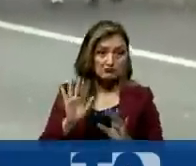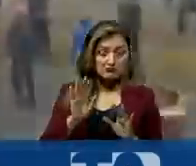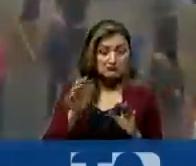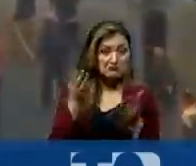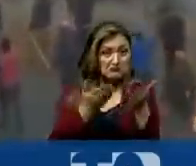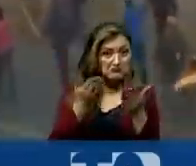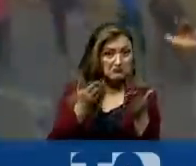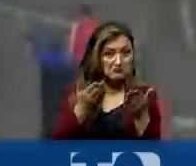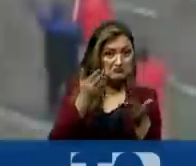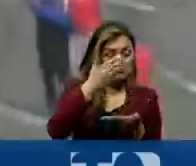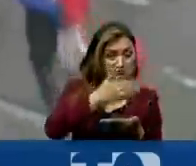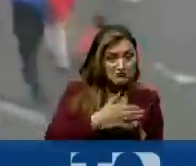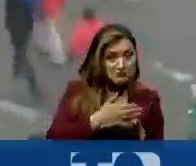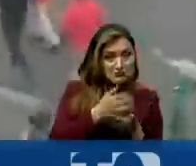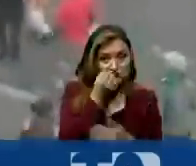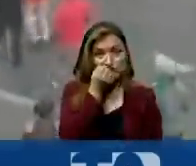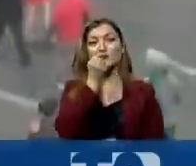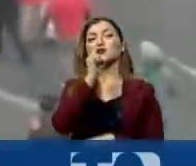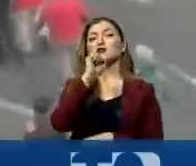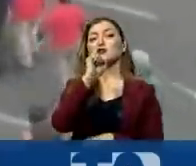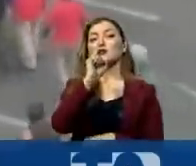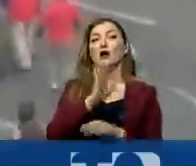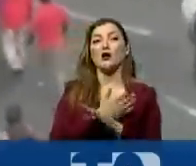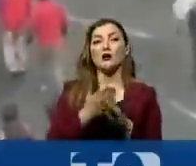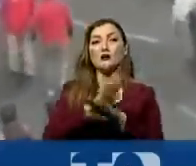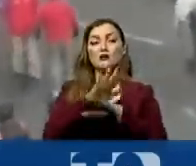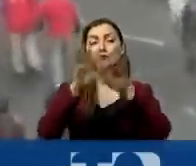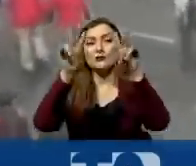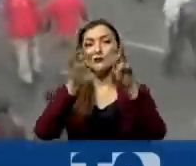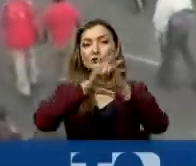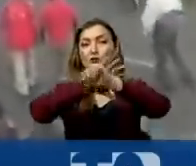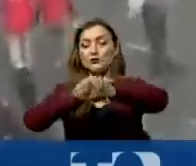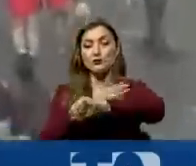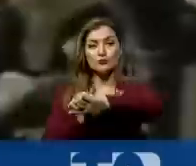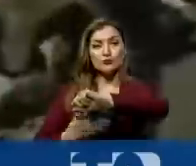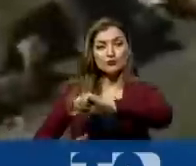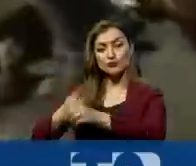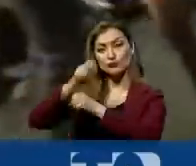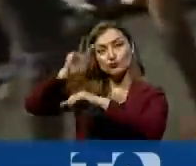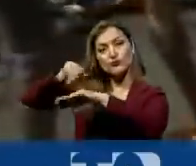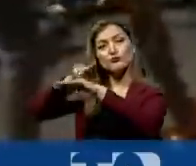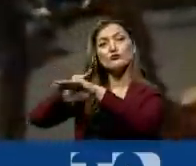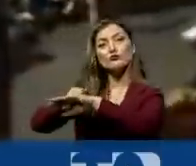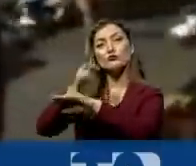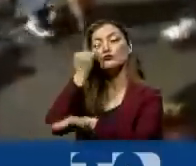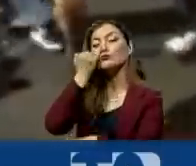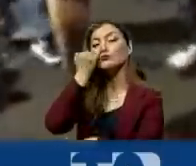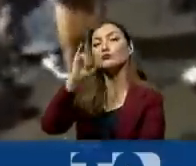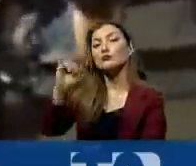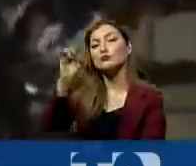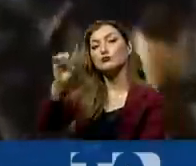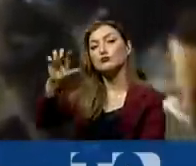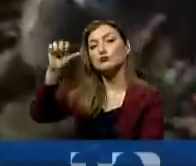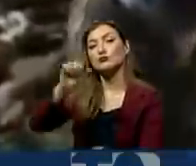pudiera ser en lo que se marque está esta detención del presidente de la conaie entonces así es mire hay varios